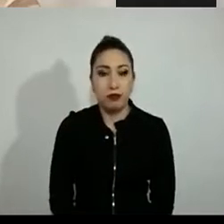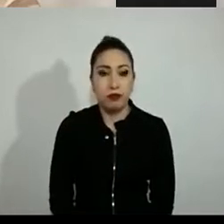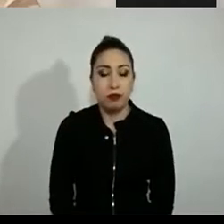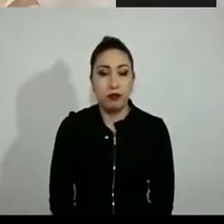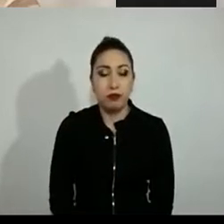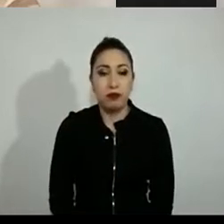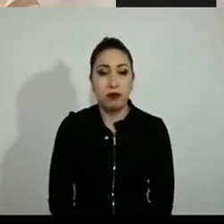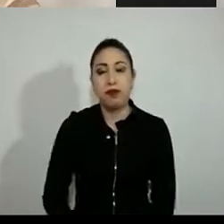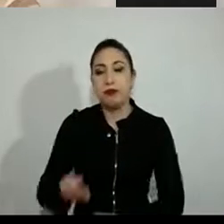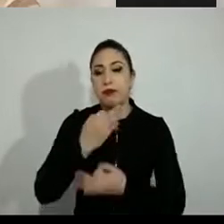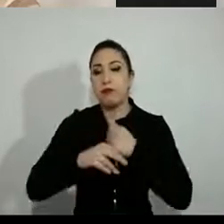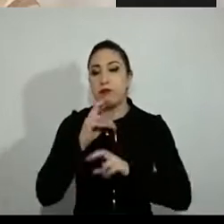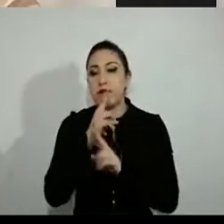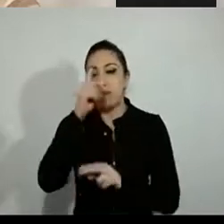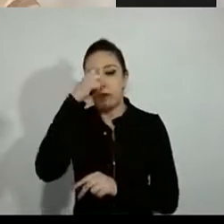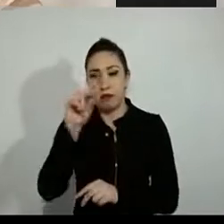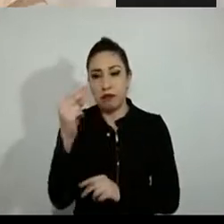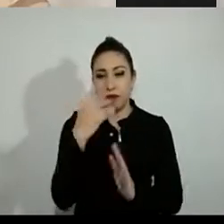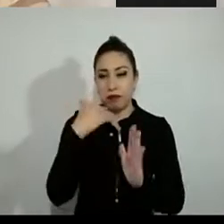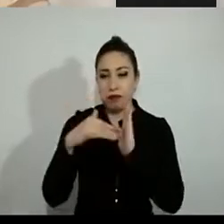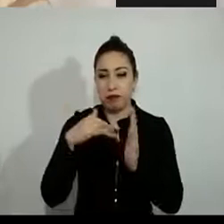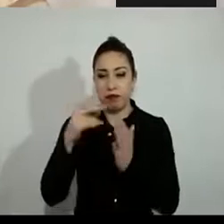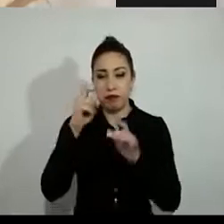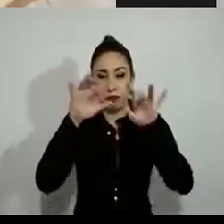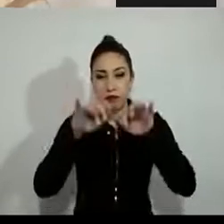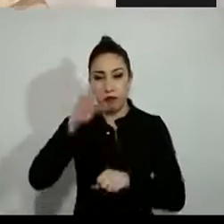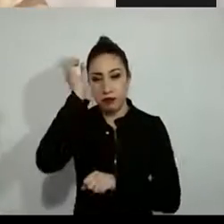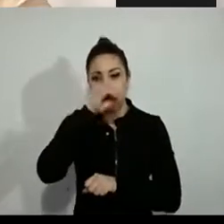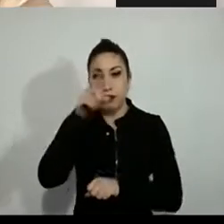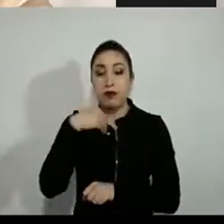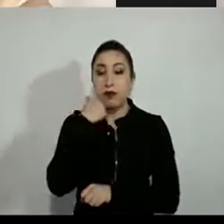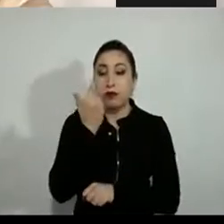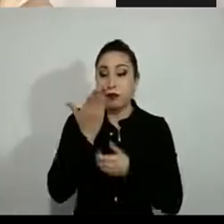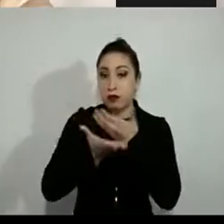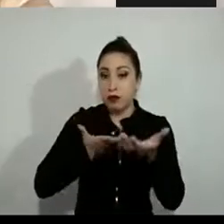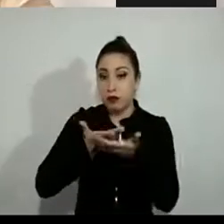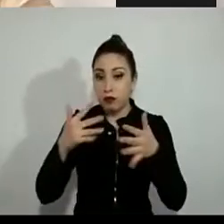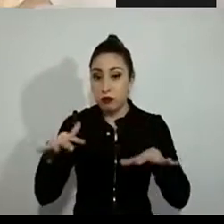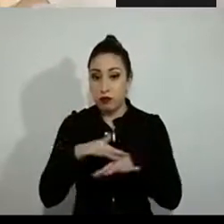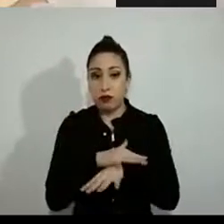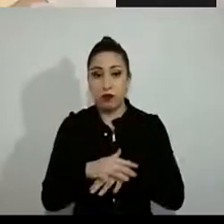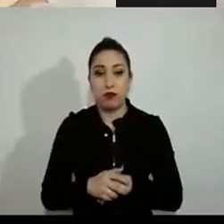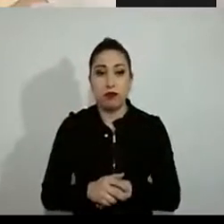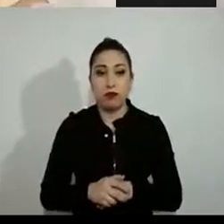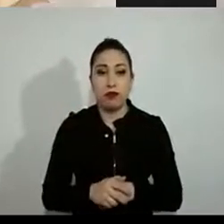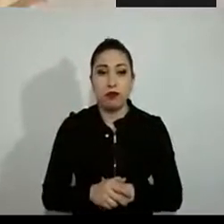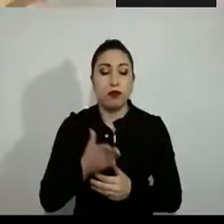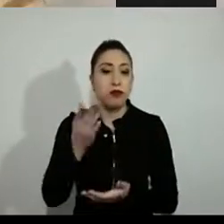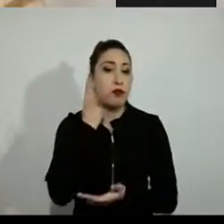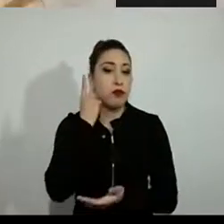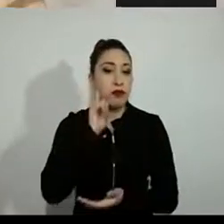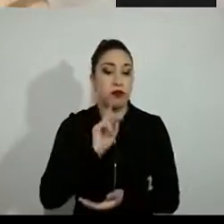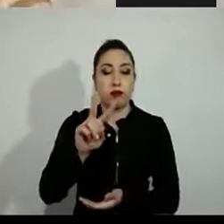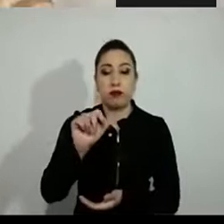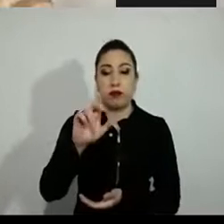Se dispensa la lectura ¿Existen correcciones u observaciones al dictamen? ¿Alguna diputada o diputado que desea hacer uso de la palabra? La diputada Valentina